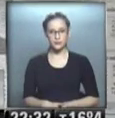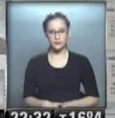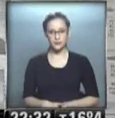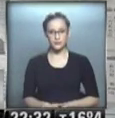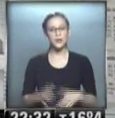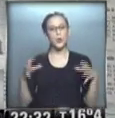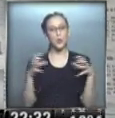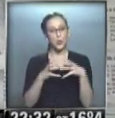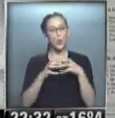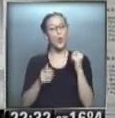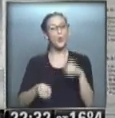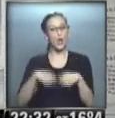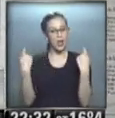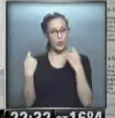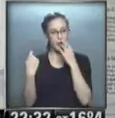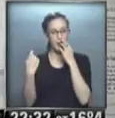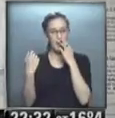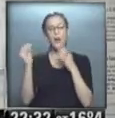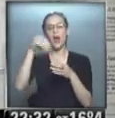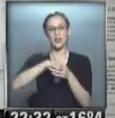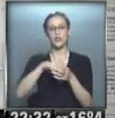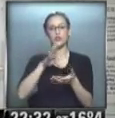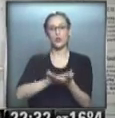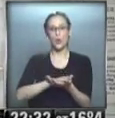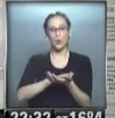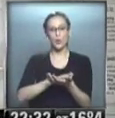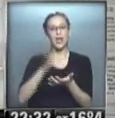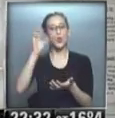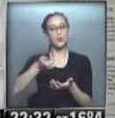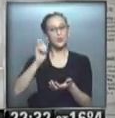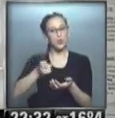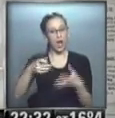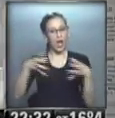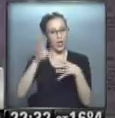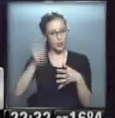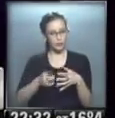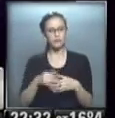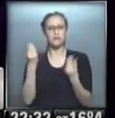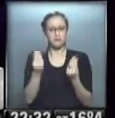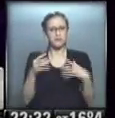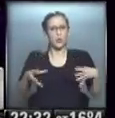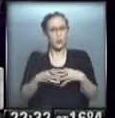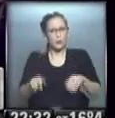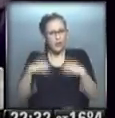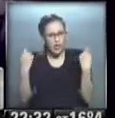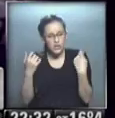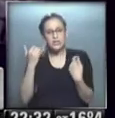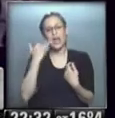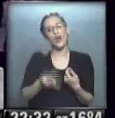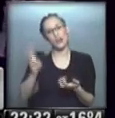El grupo Los Violadores está involucrado en una maniobra que se investiga en el Juzgado Federal de San Isidro. ¿Qué pasa con Los Violadores? Bueno, Los Violadores ya estamos